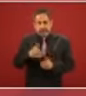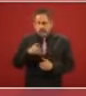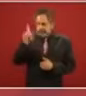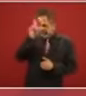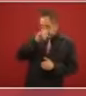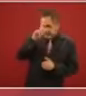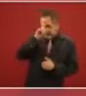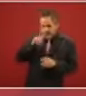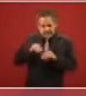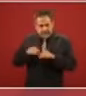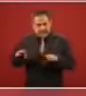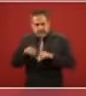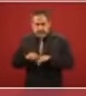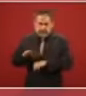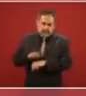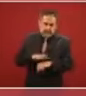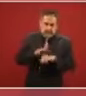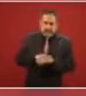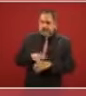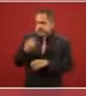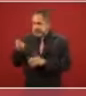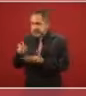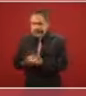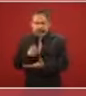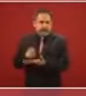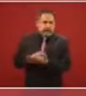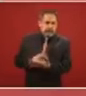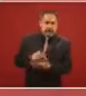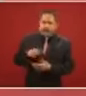moralizando, purificando la vida pública,